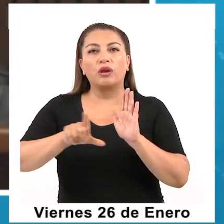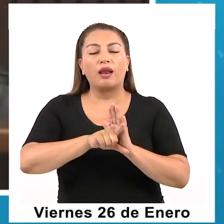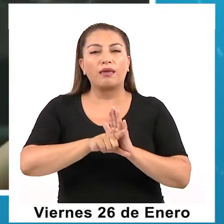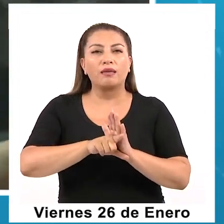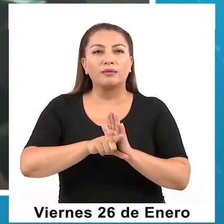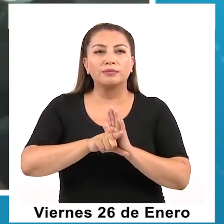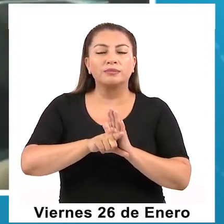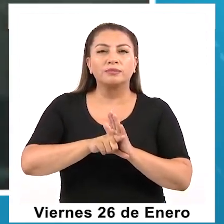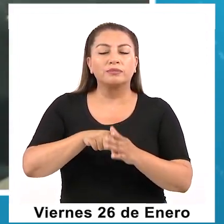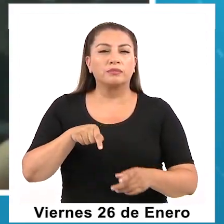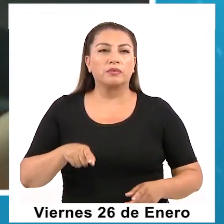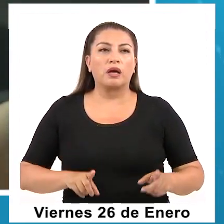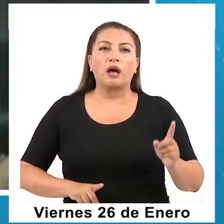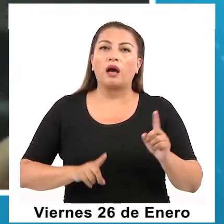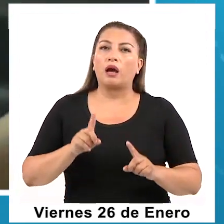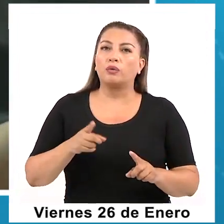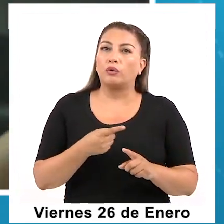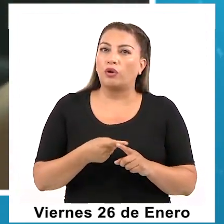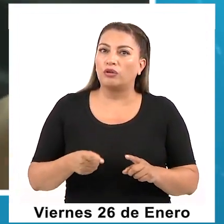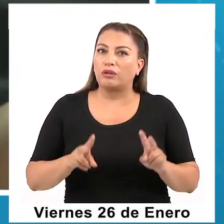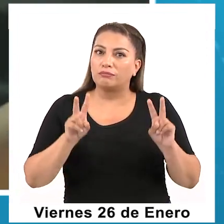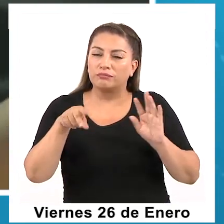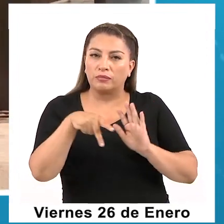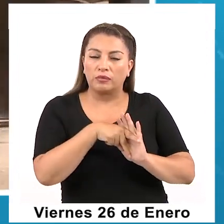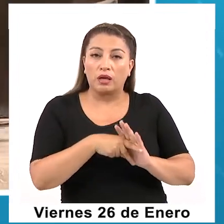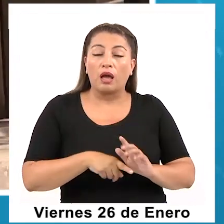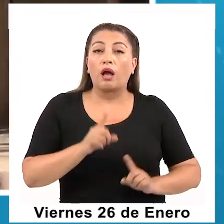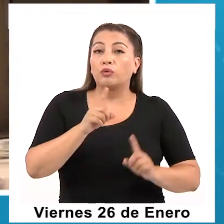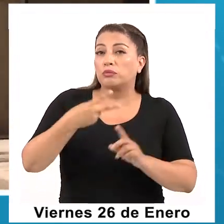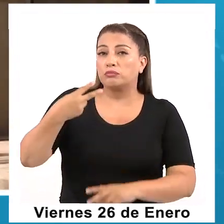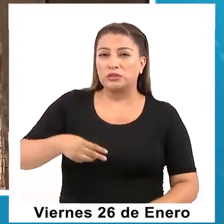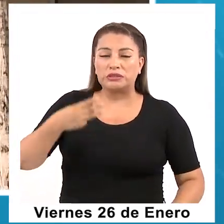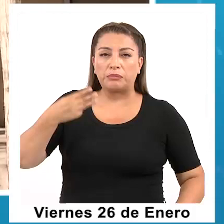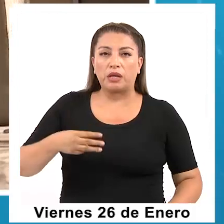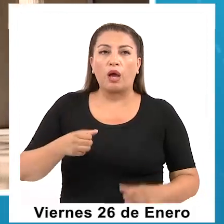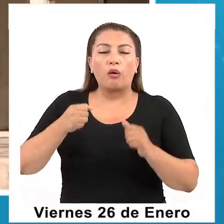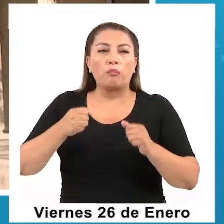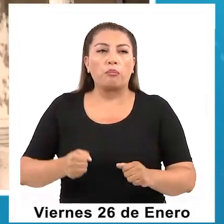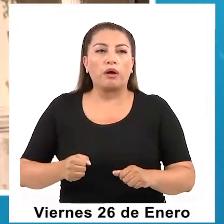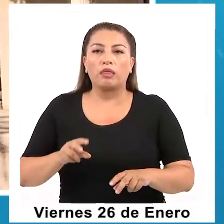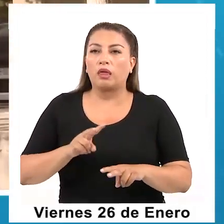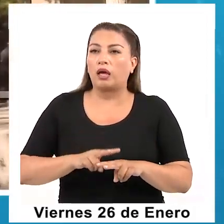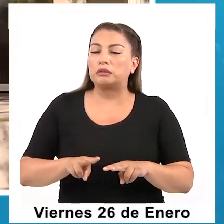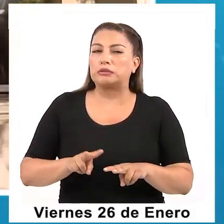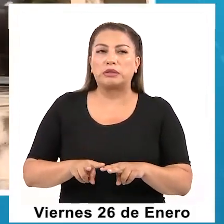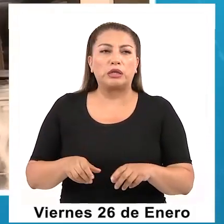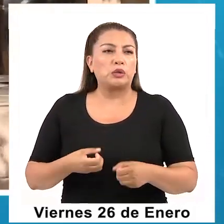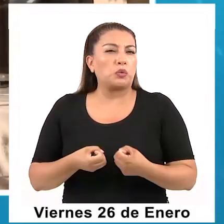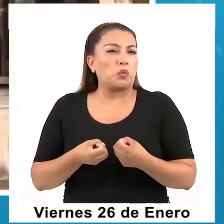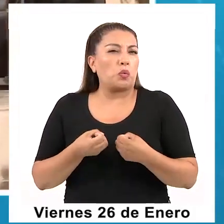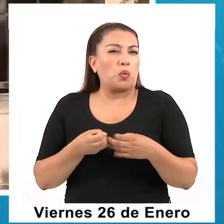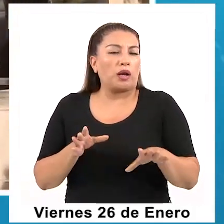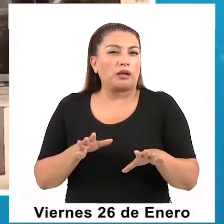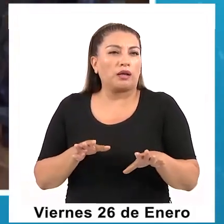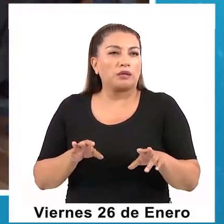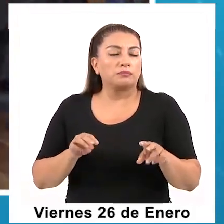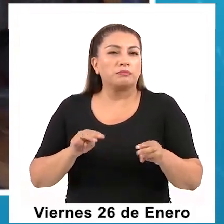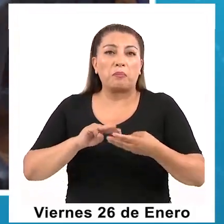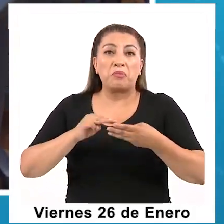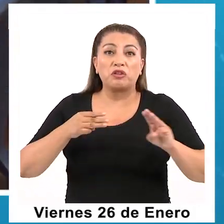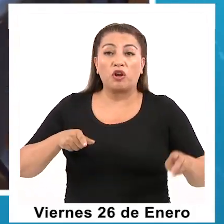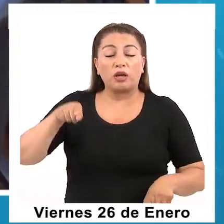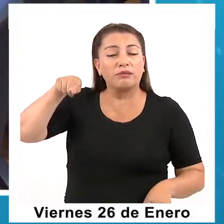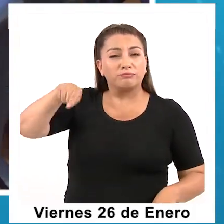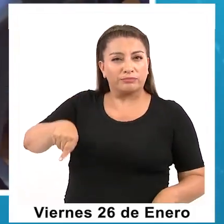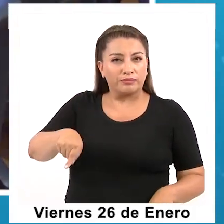orgánicas Ya. y en otros cuerpos normativos. Entonces las municipalidades no pueden llegar y comprarle a cualquier persona mediante cualquier método que ellas estimen